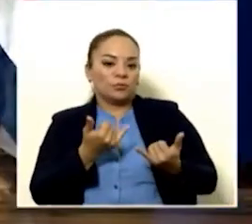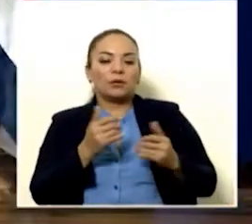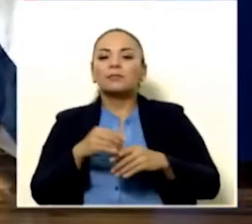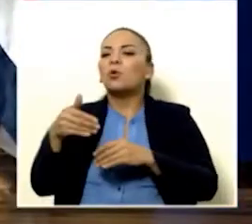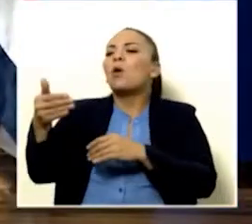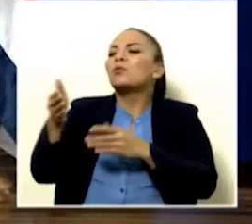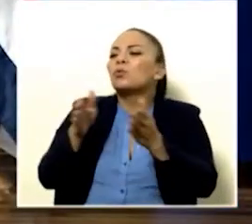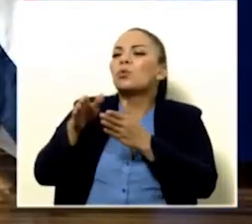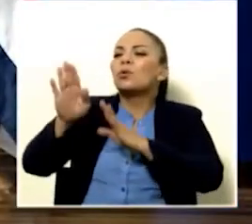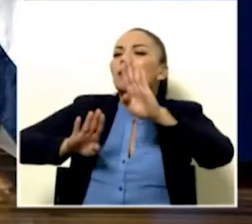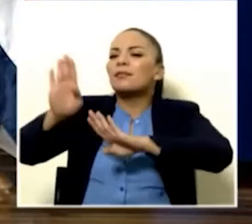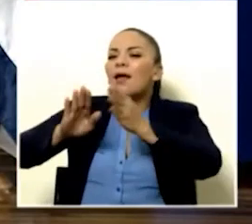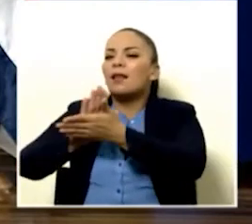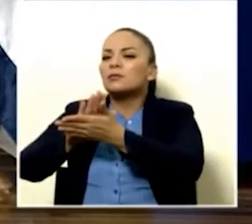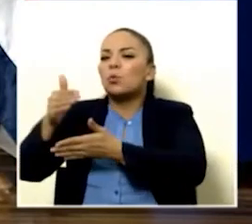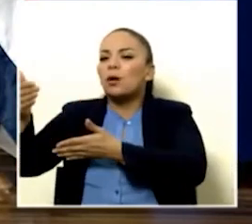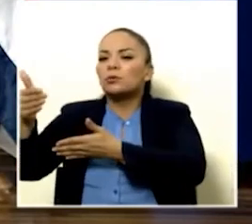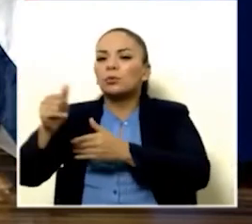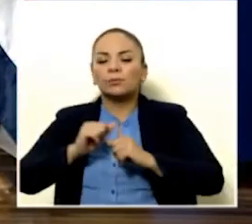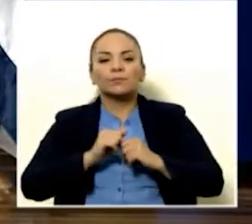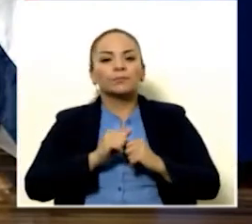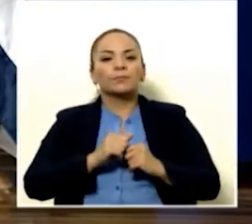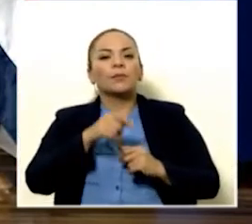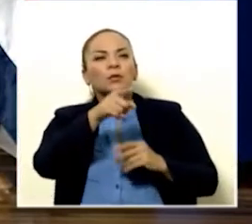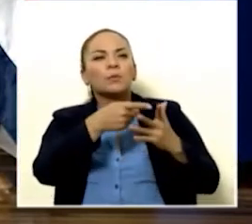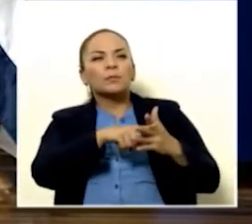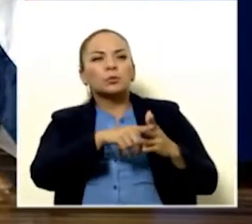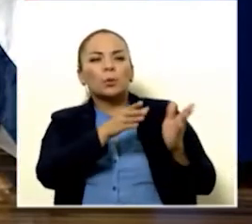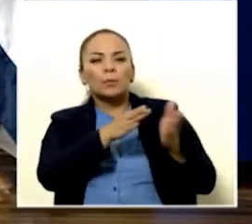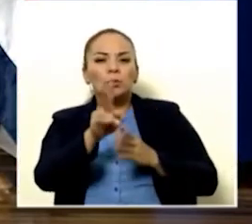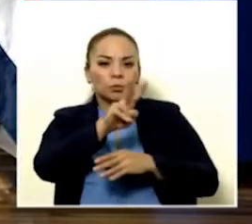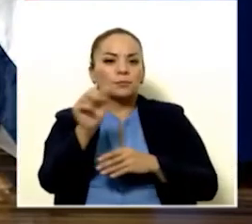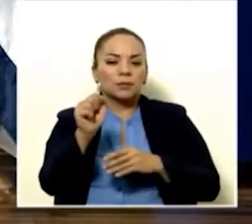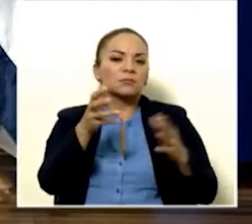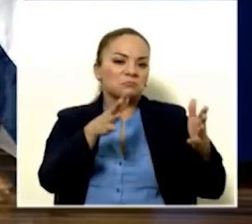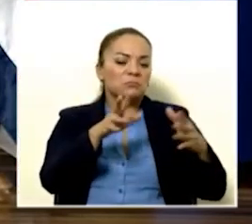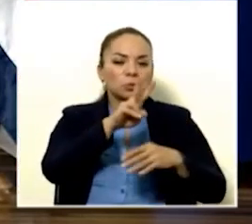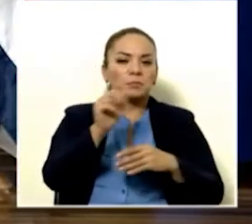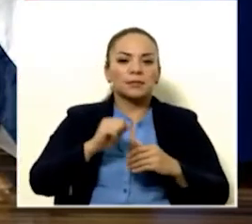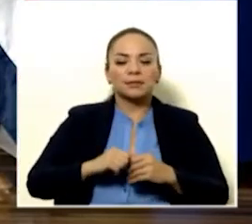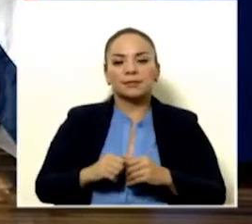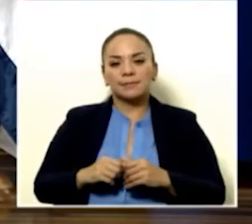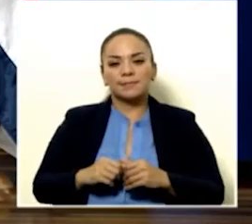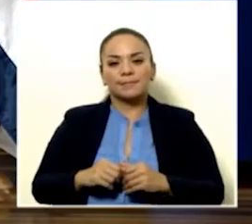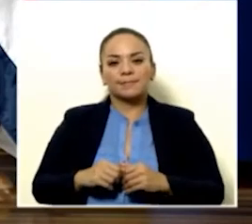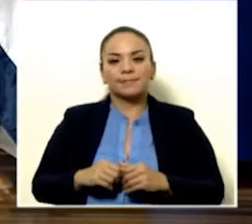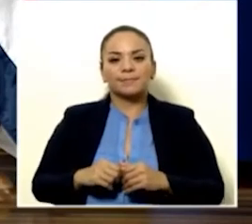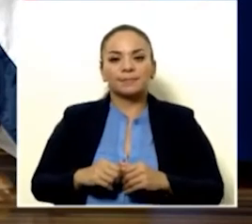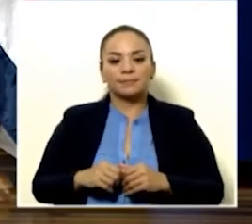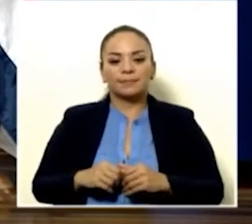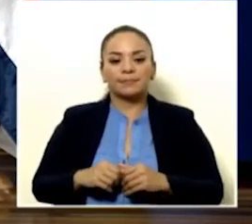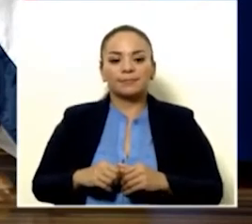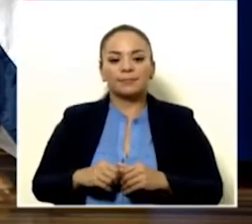esos carteles? Los carteles se empezaron a preparar hace como 2 meses, más o menos.